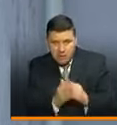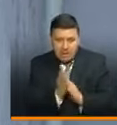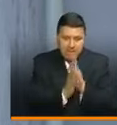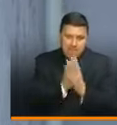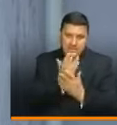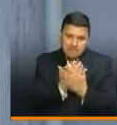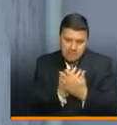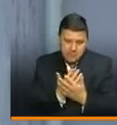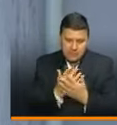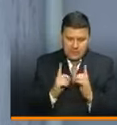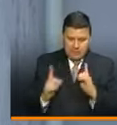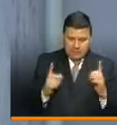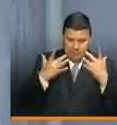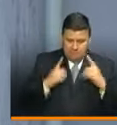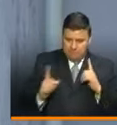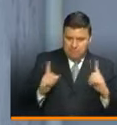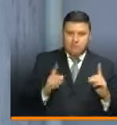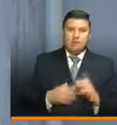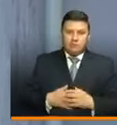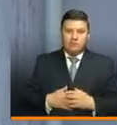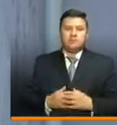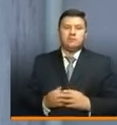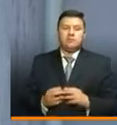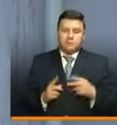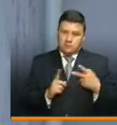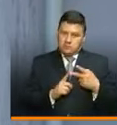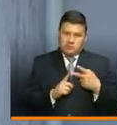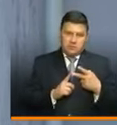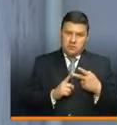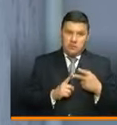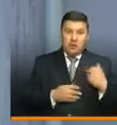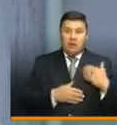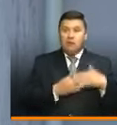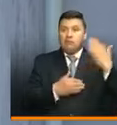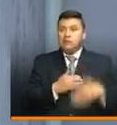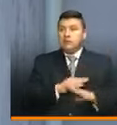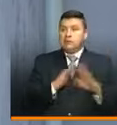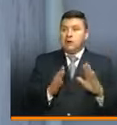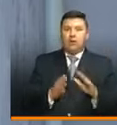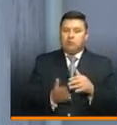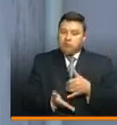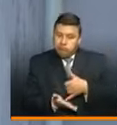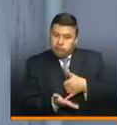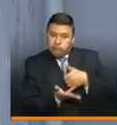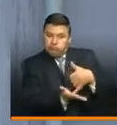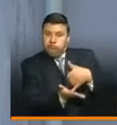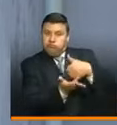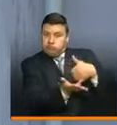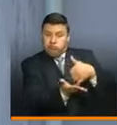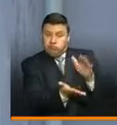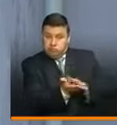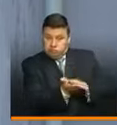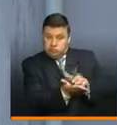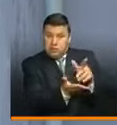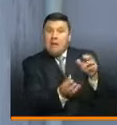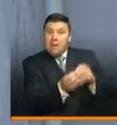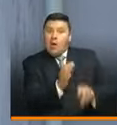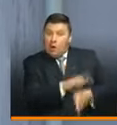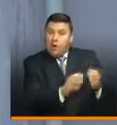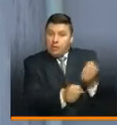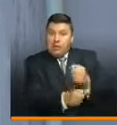manos, distanciamiento físico. Segundo, esto no acaba aquí. Los premiados tienen muchísimo mérito y todos